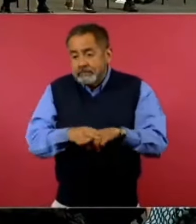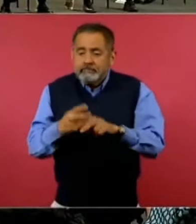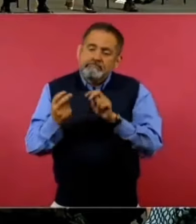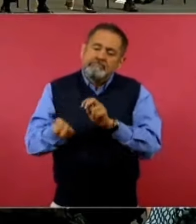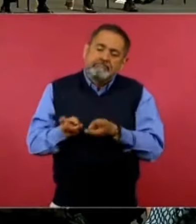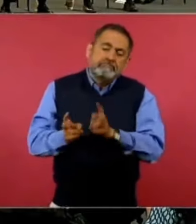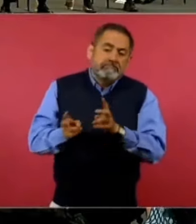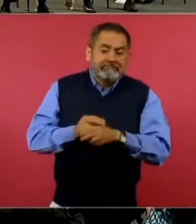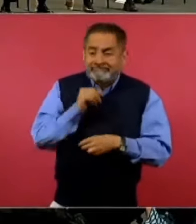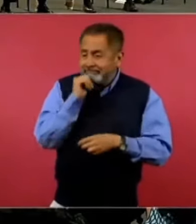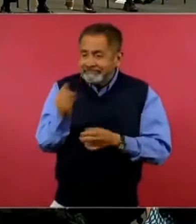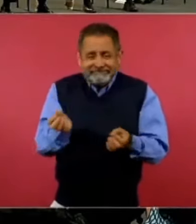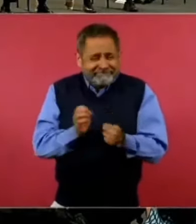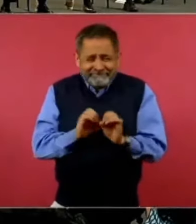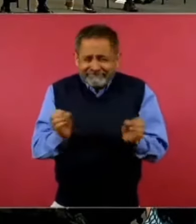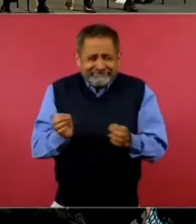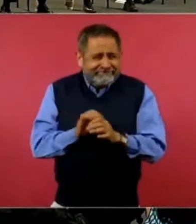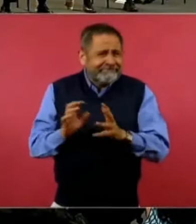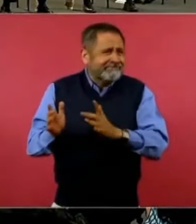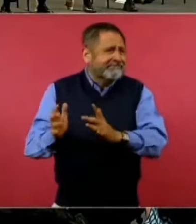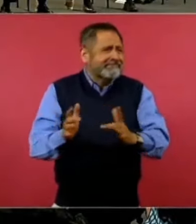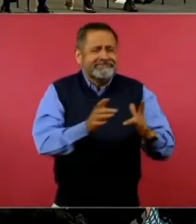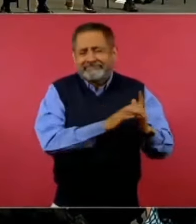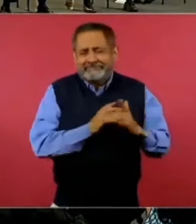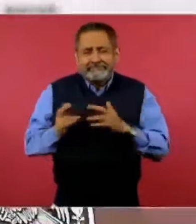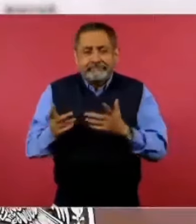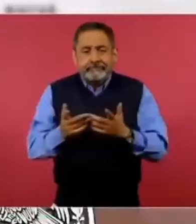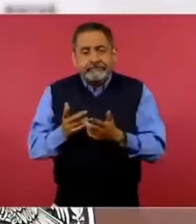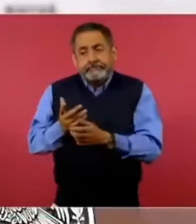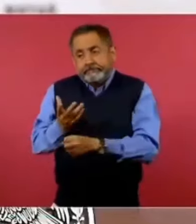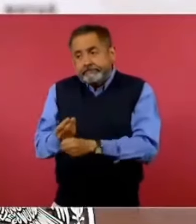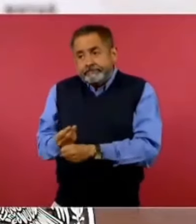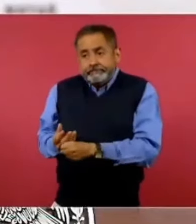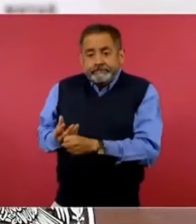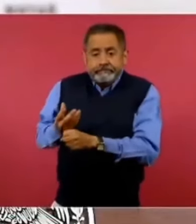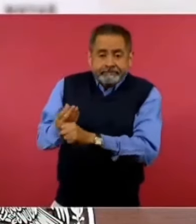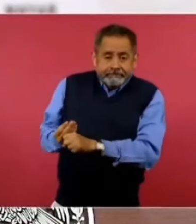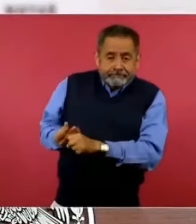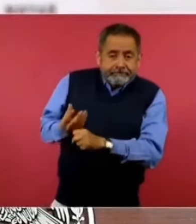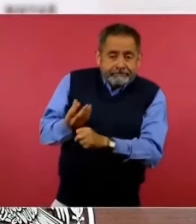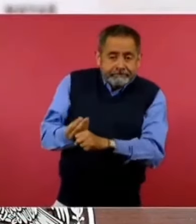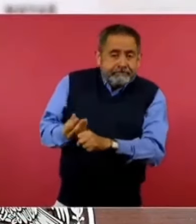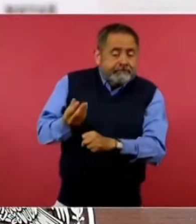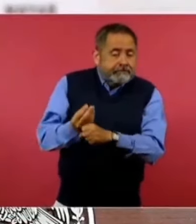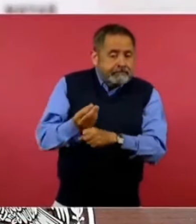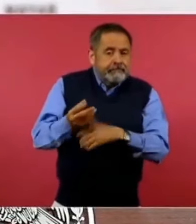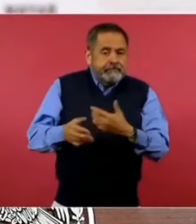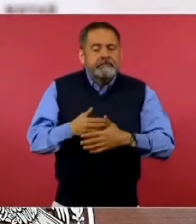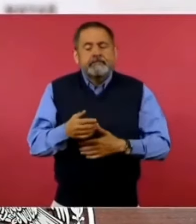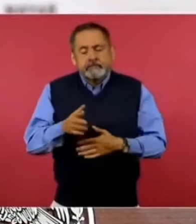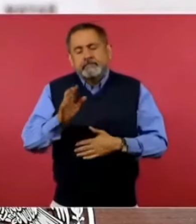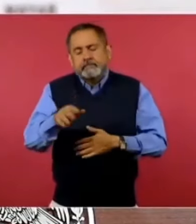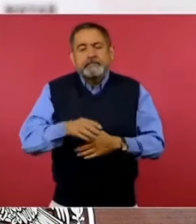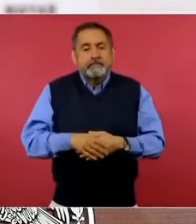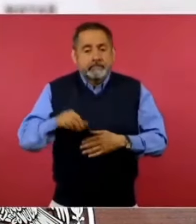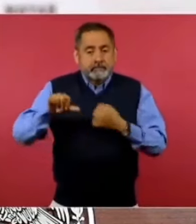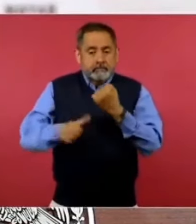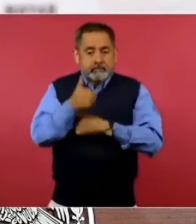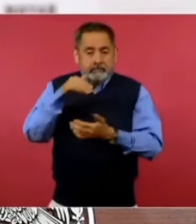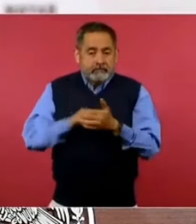realizan los interrogatorios en las en las consultas eh queremos eh informar que de las